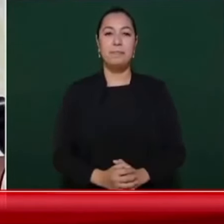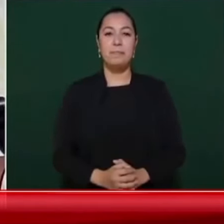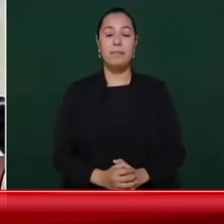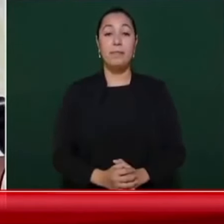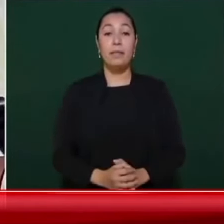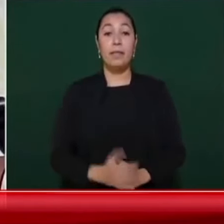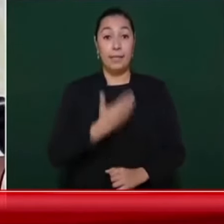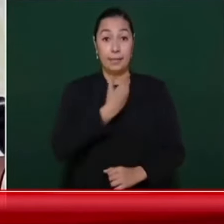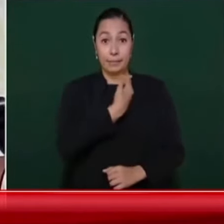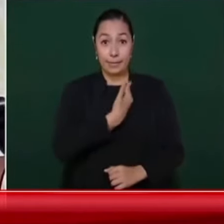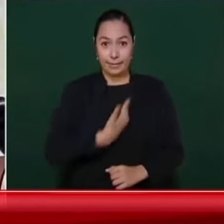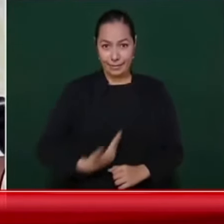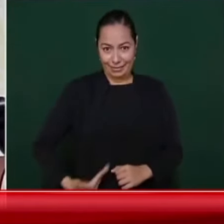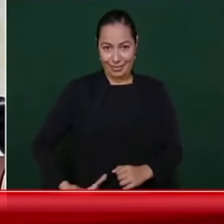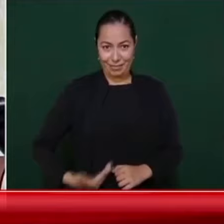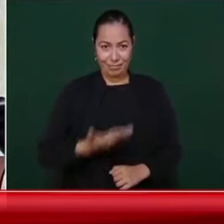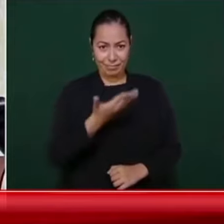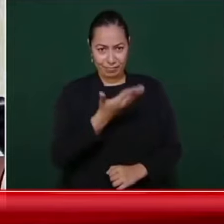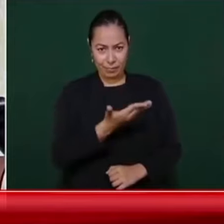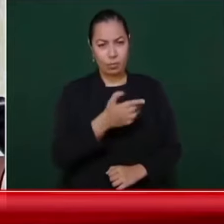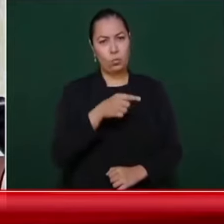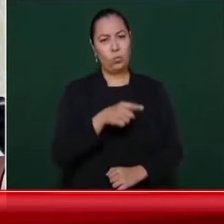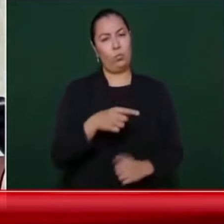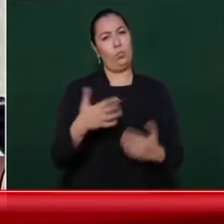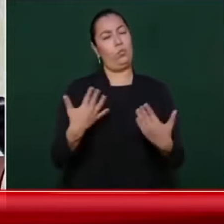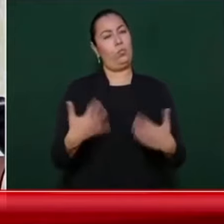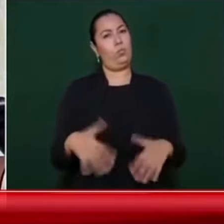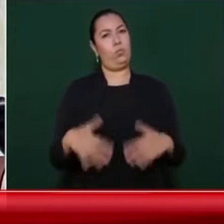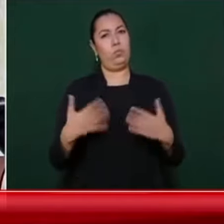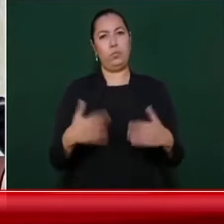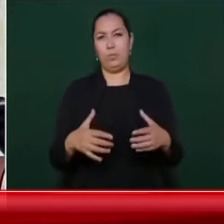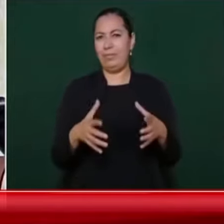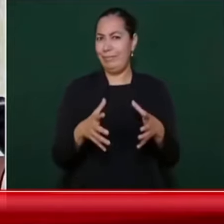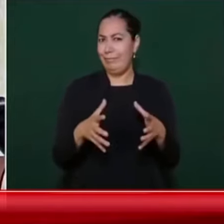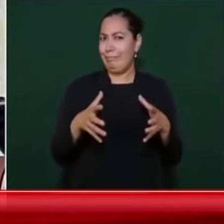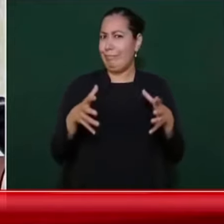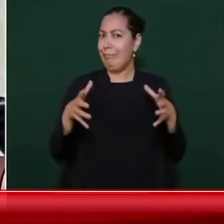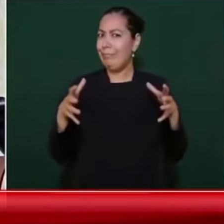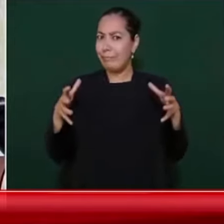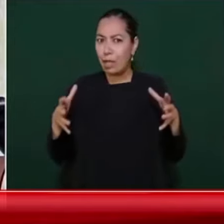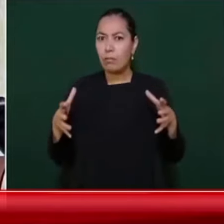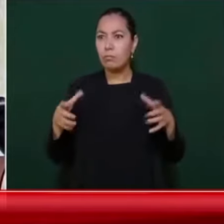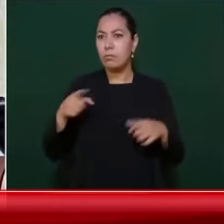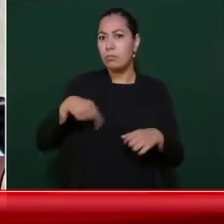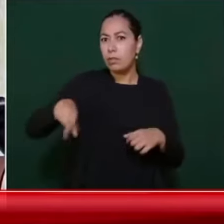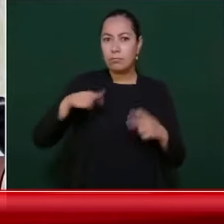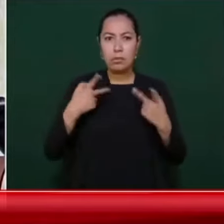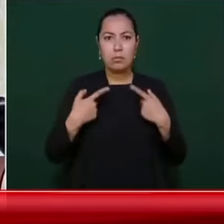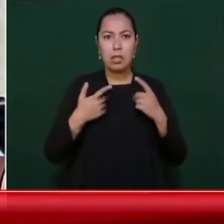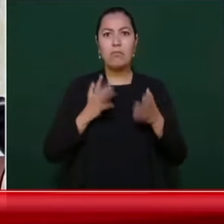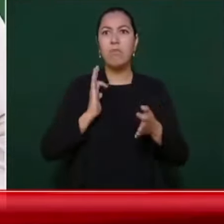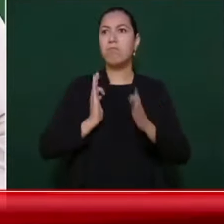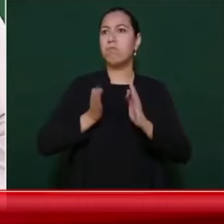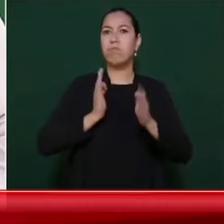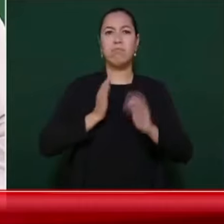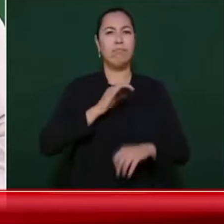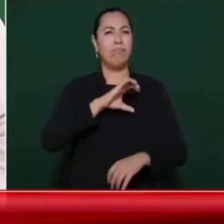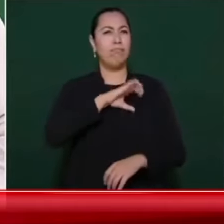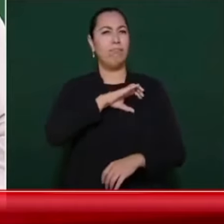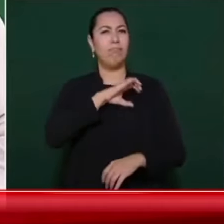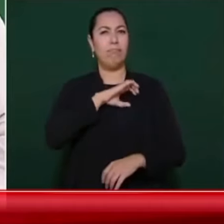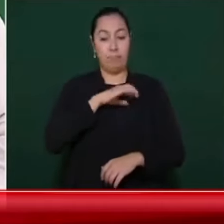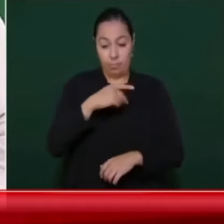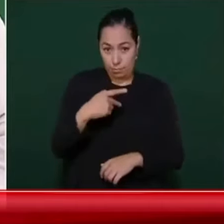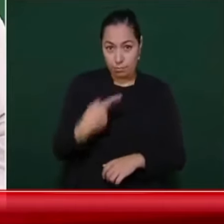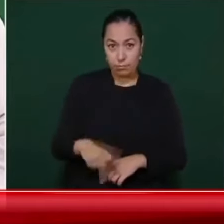presidente tiene un gran en la gran aceptación en sinaloa